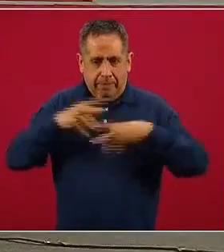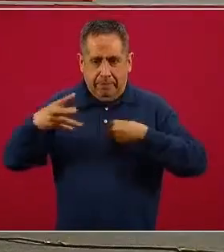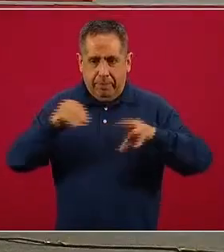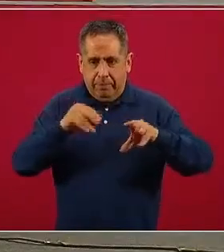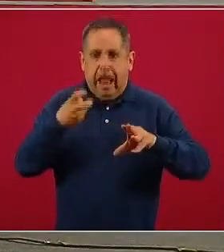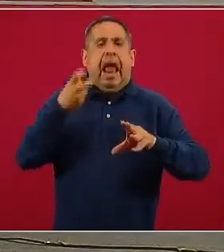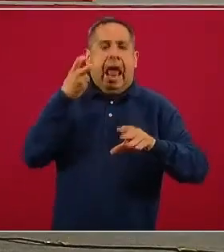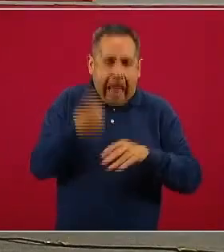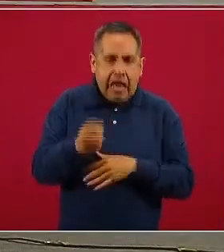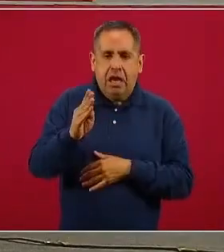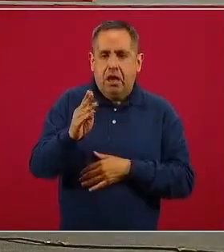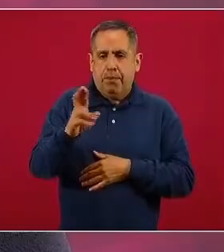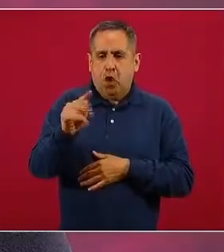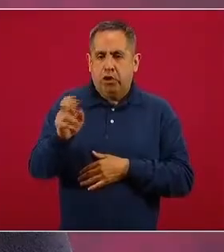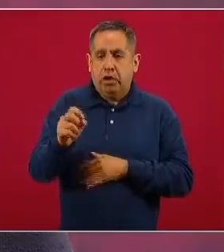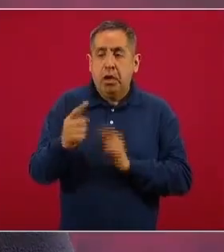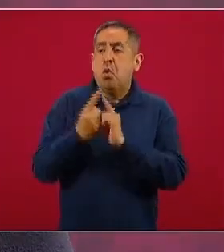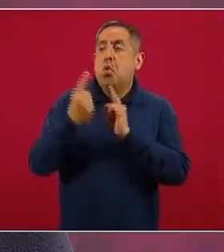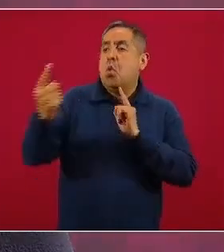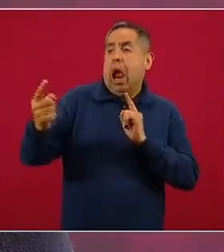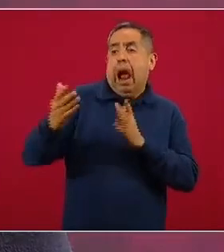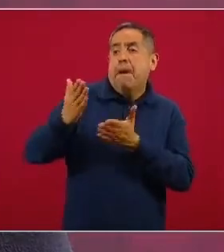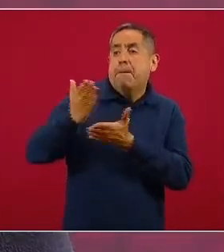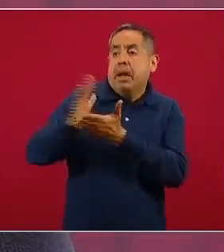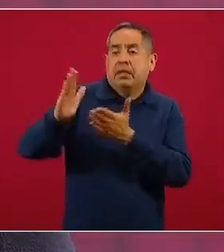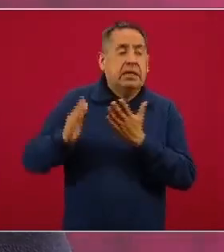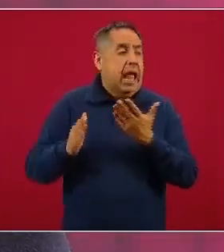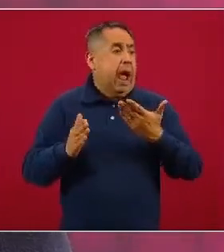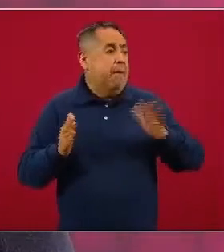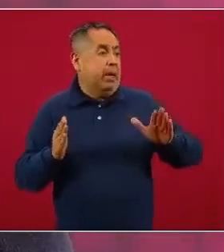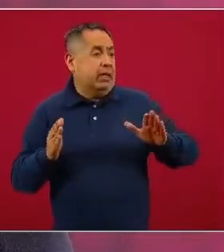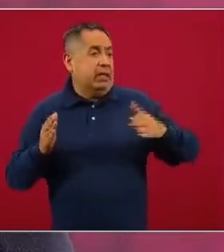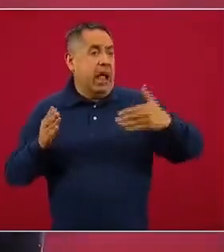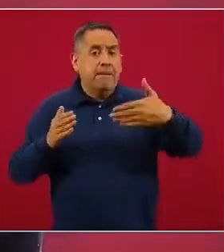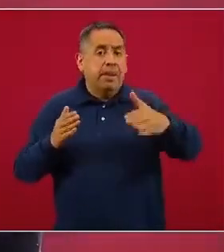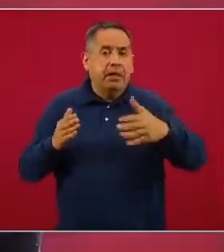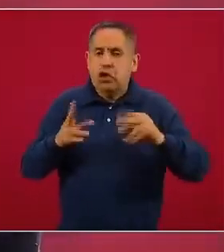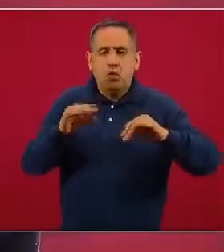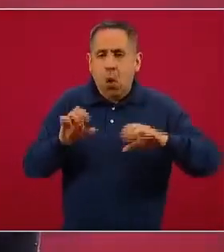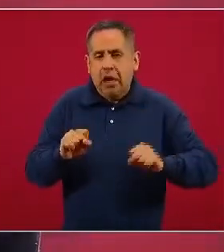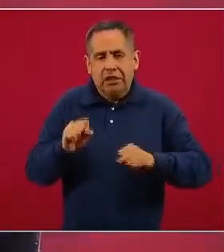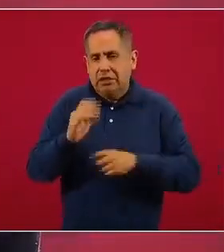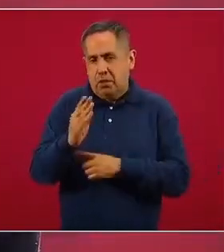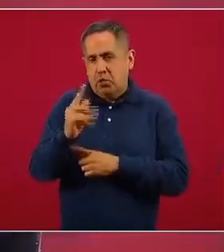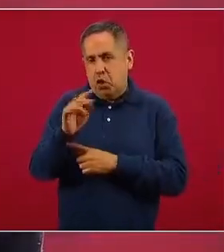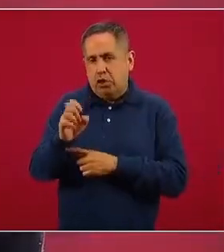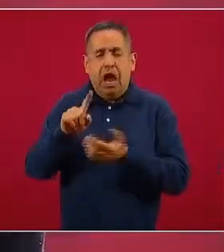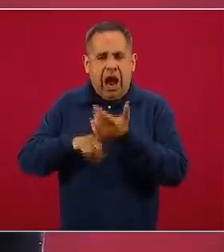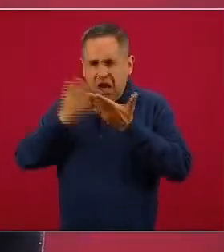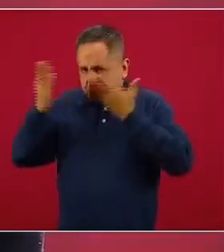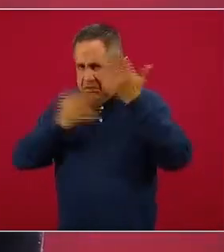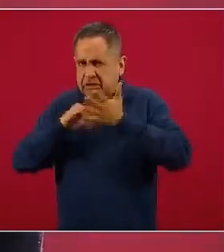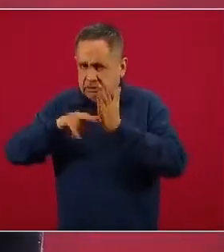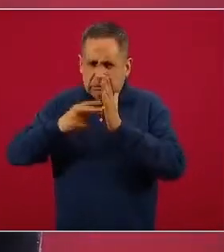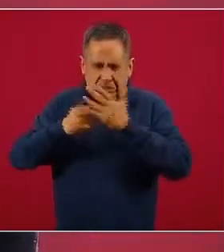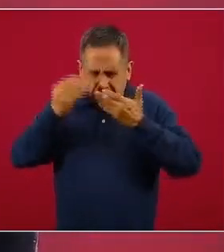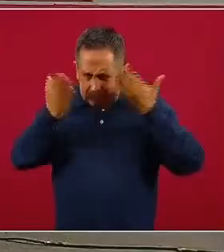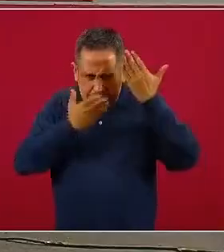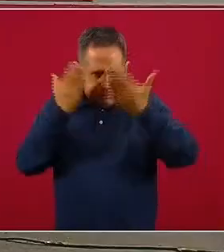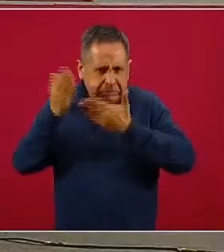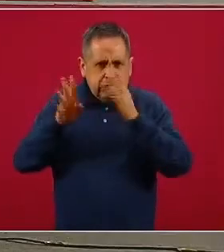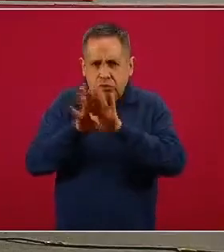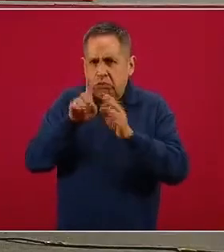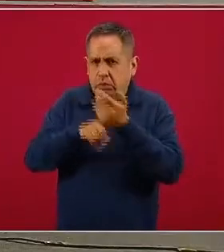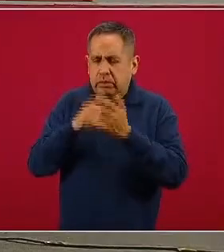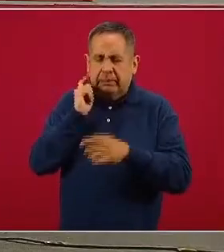práctica académica para implementar este tipo de estudios, lo realizan las personas que están en su momento